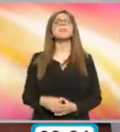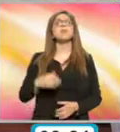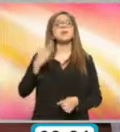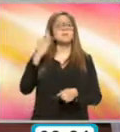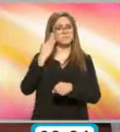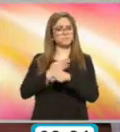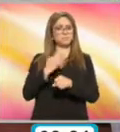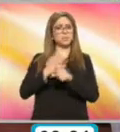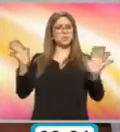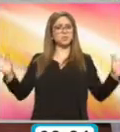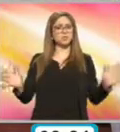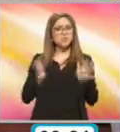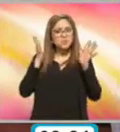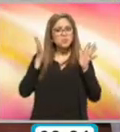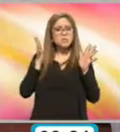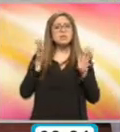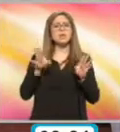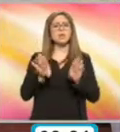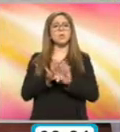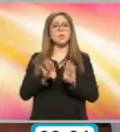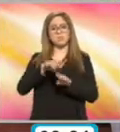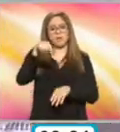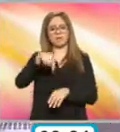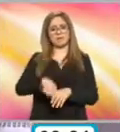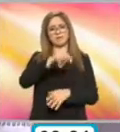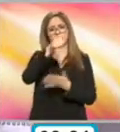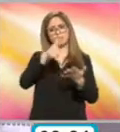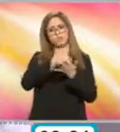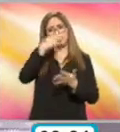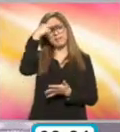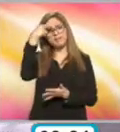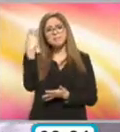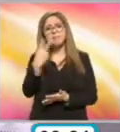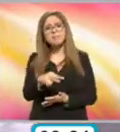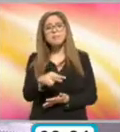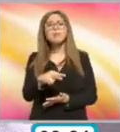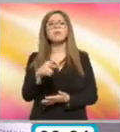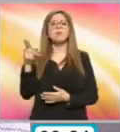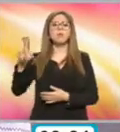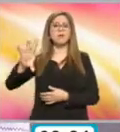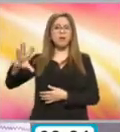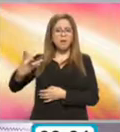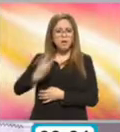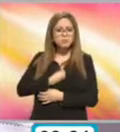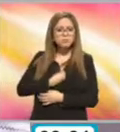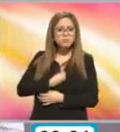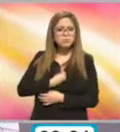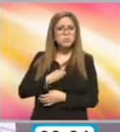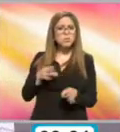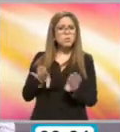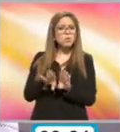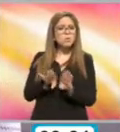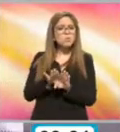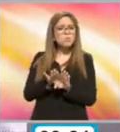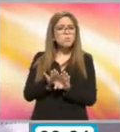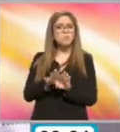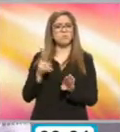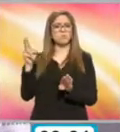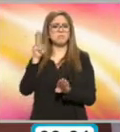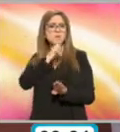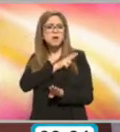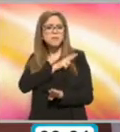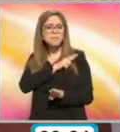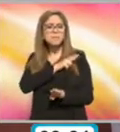gran sorpresa ahora enterarnos que aquí en el Distrito Federal la adopción se puede llevar a cabo de manera mucho más